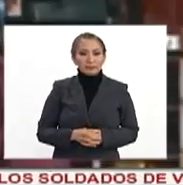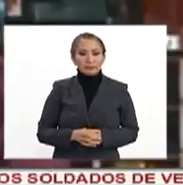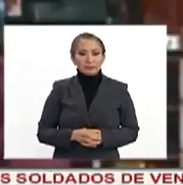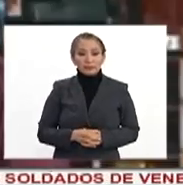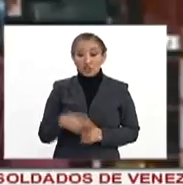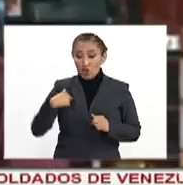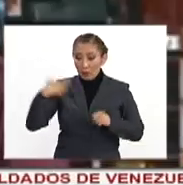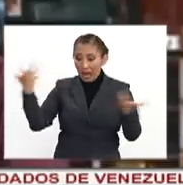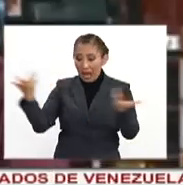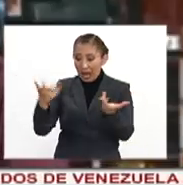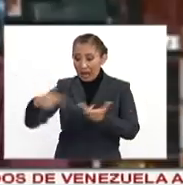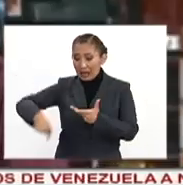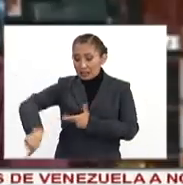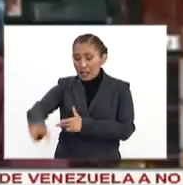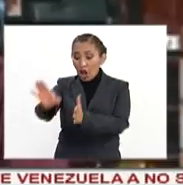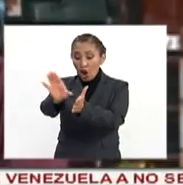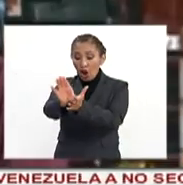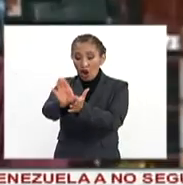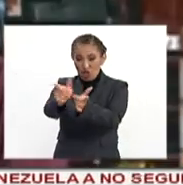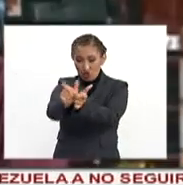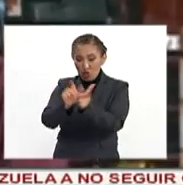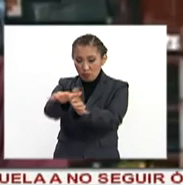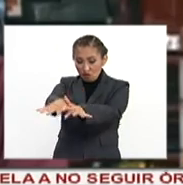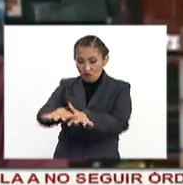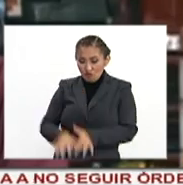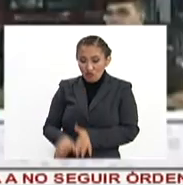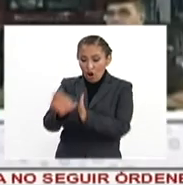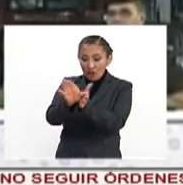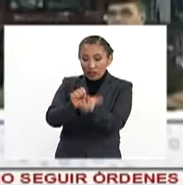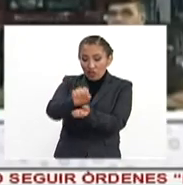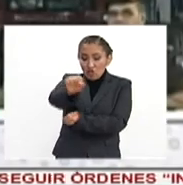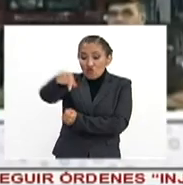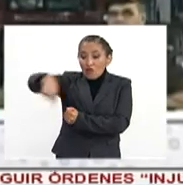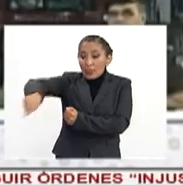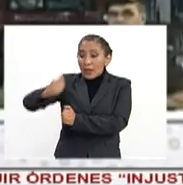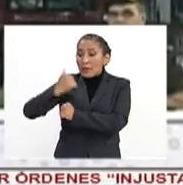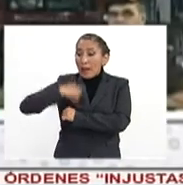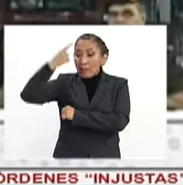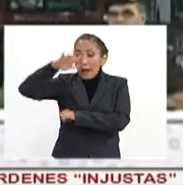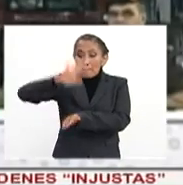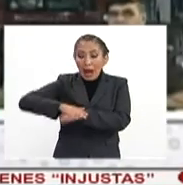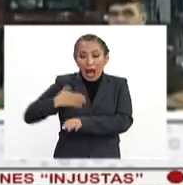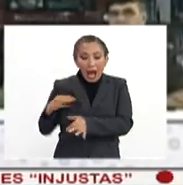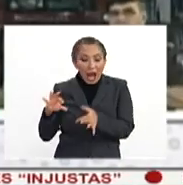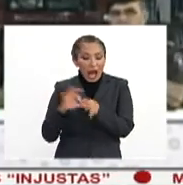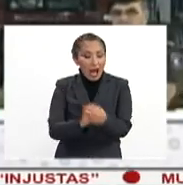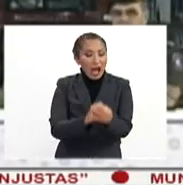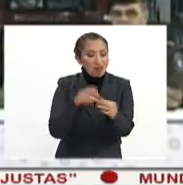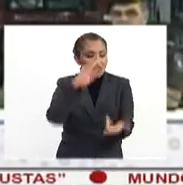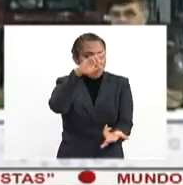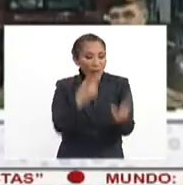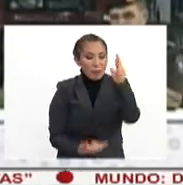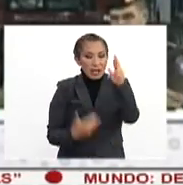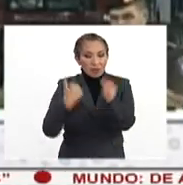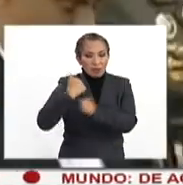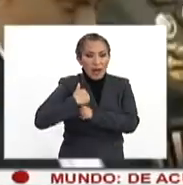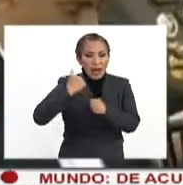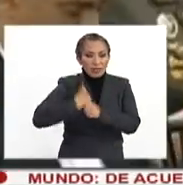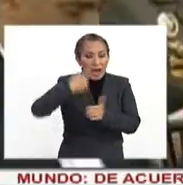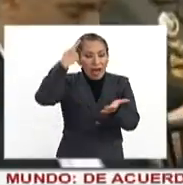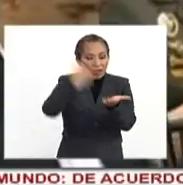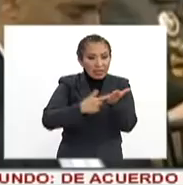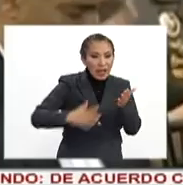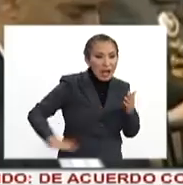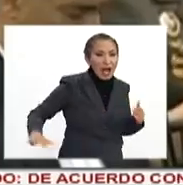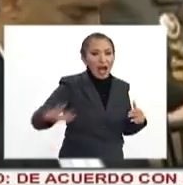Vamos a activar una constituyente militar para profundizar la revolución militar bolivariana